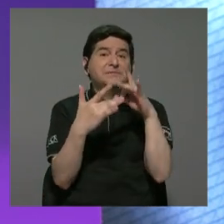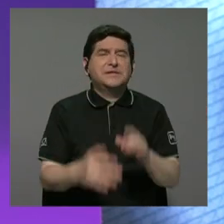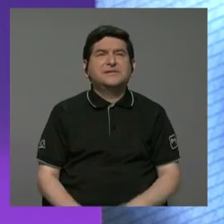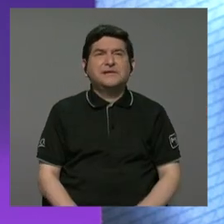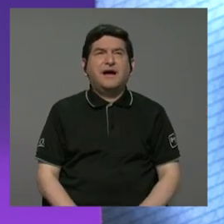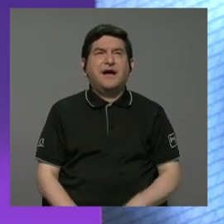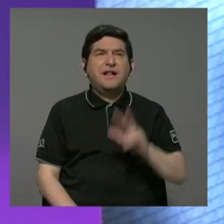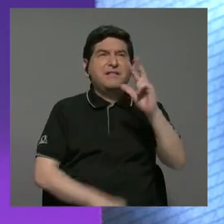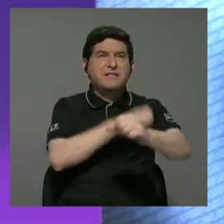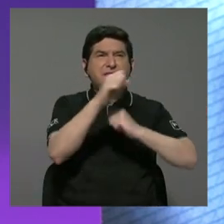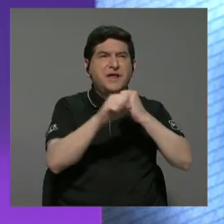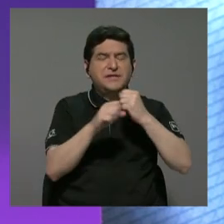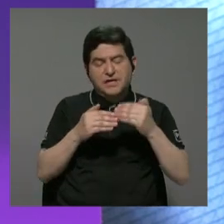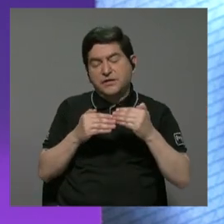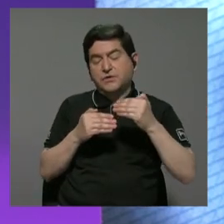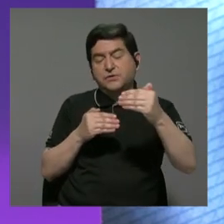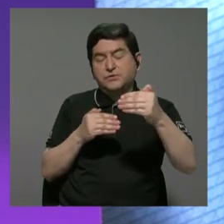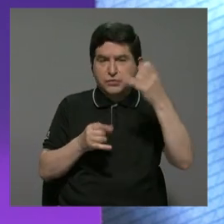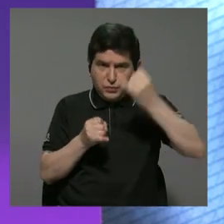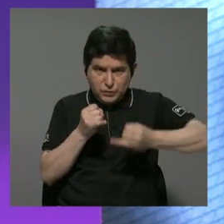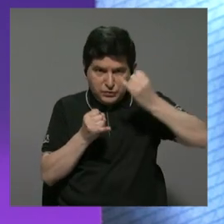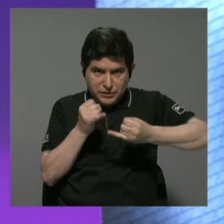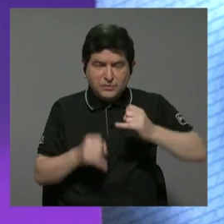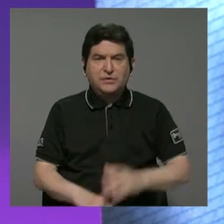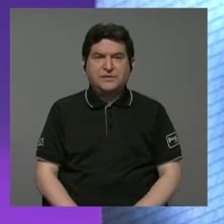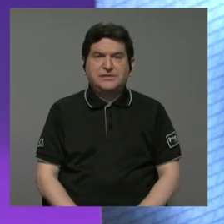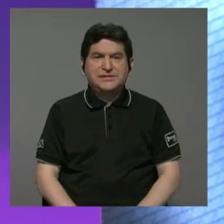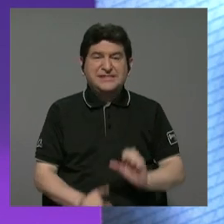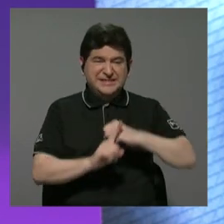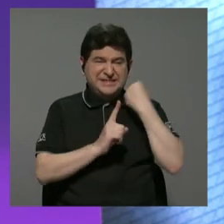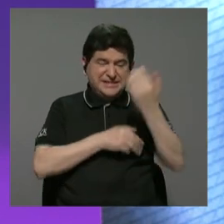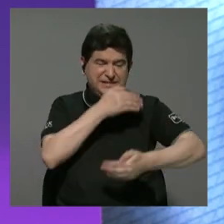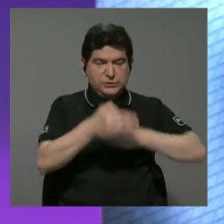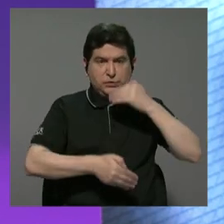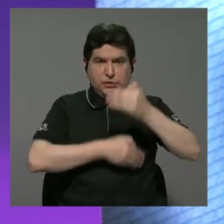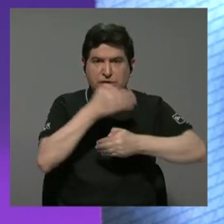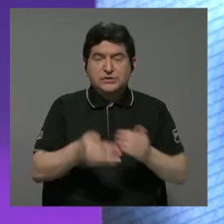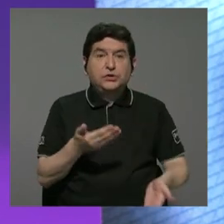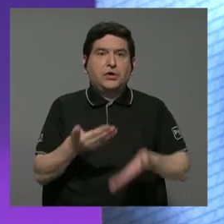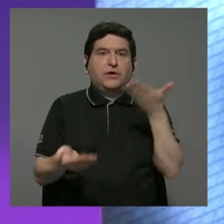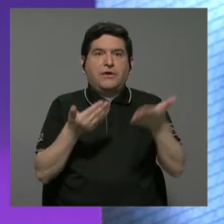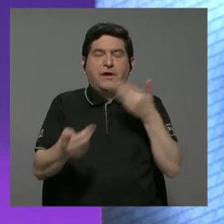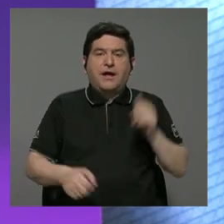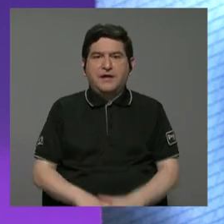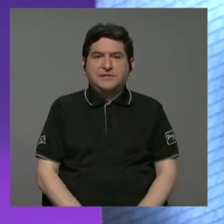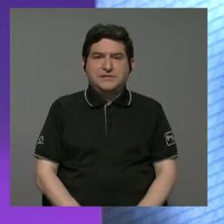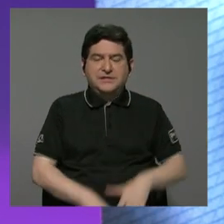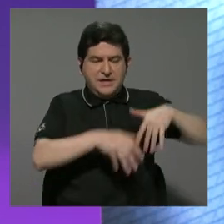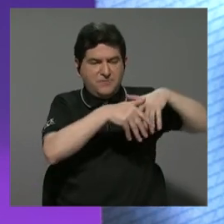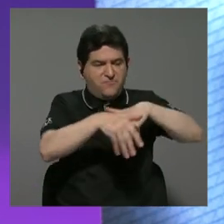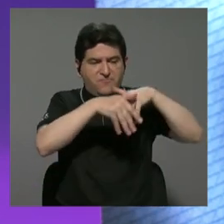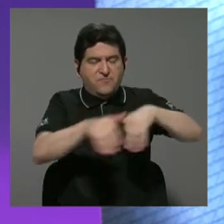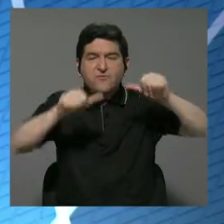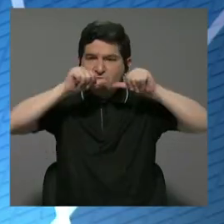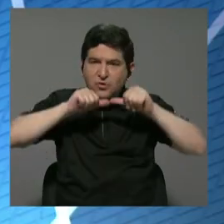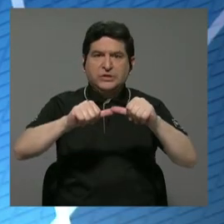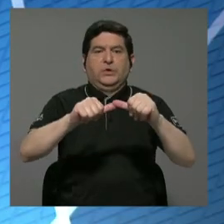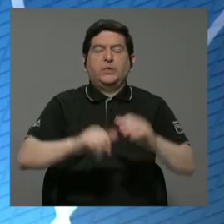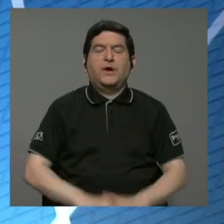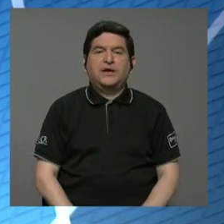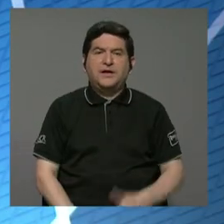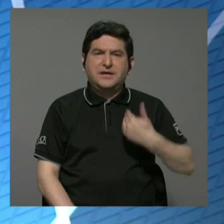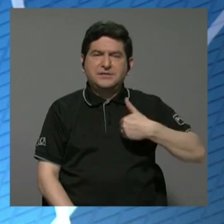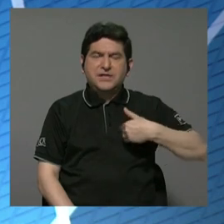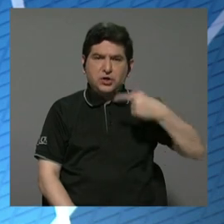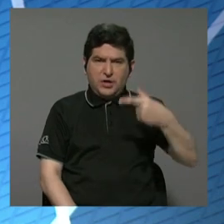unos 3 años para acá, ¿verdad?, estar en este proceso casi que de movilización permanente, ¿no? Don Guillermo,